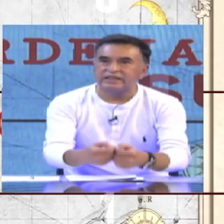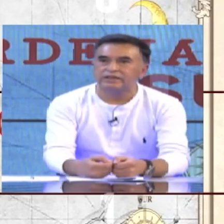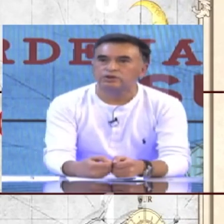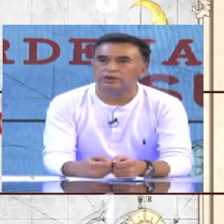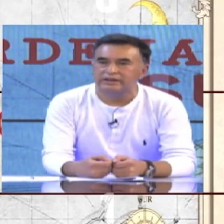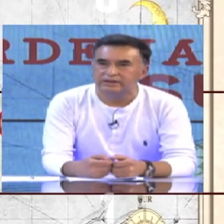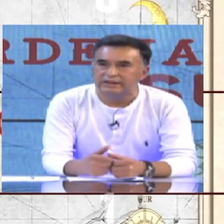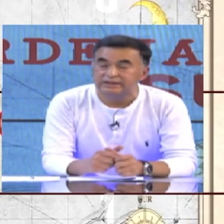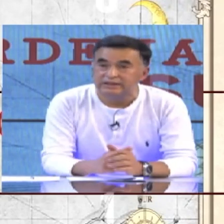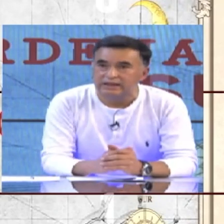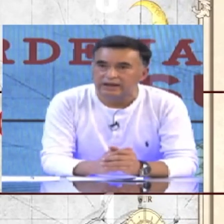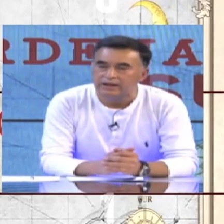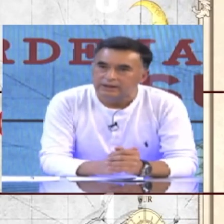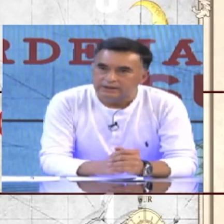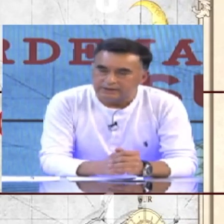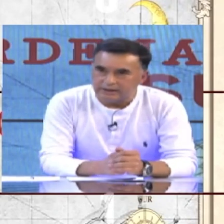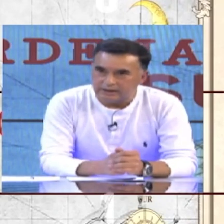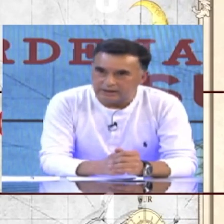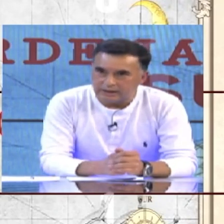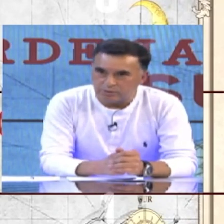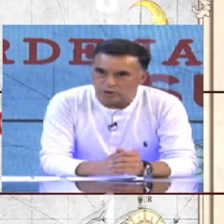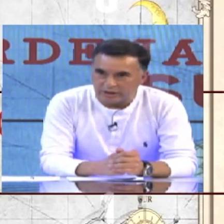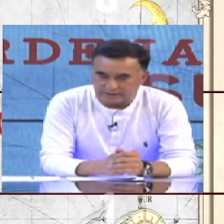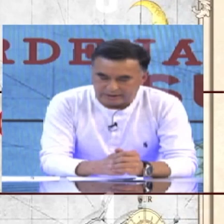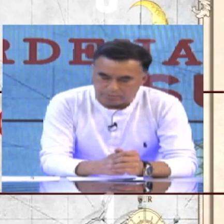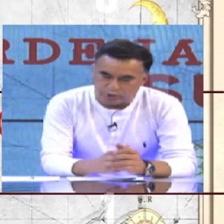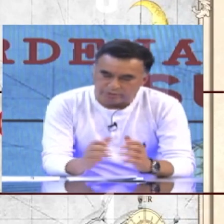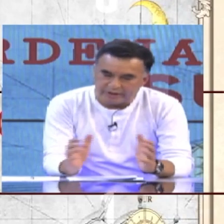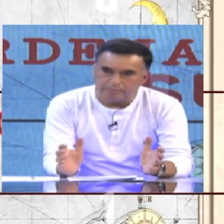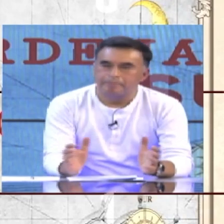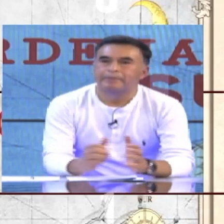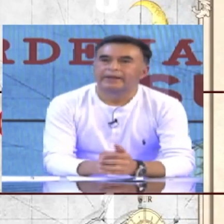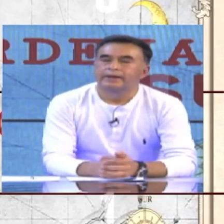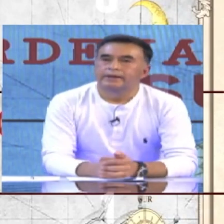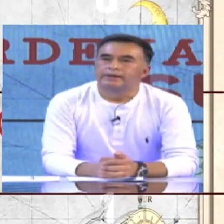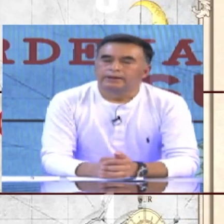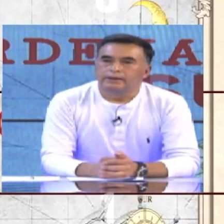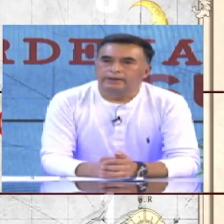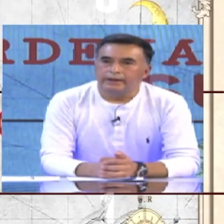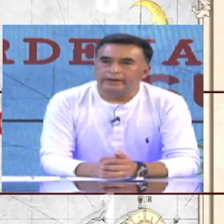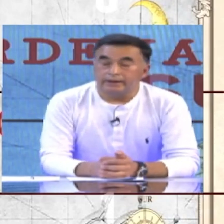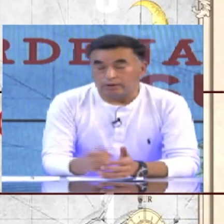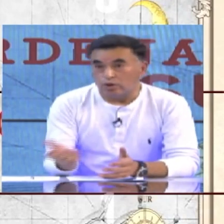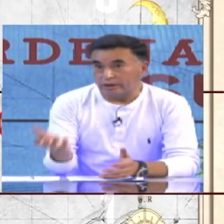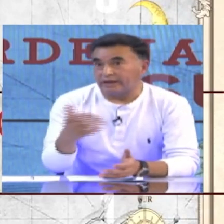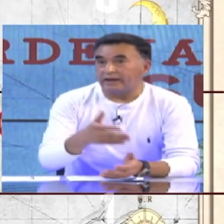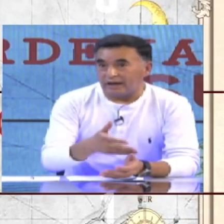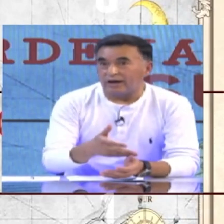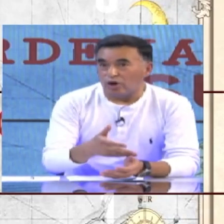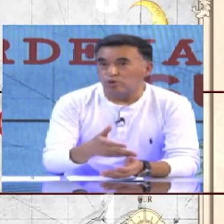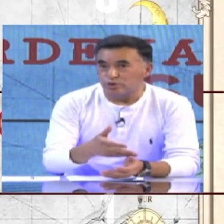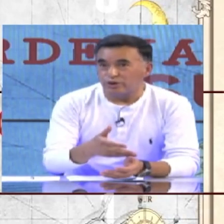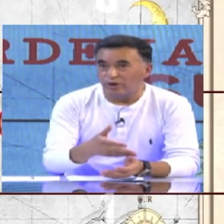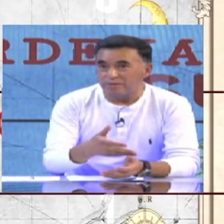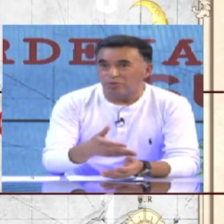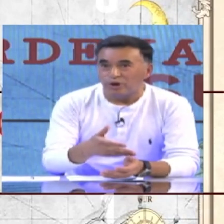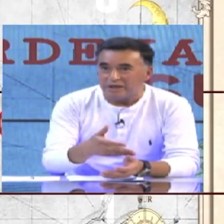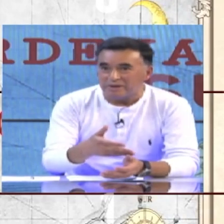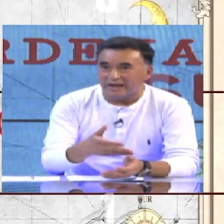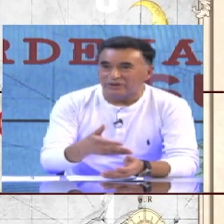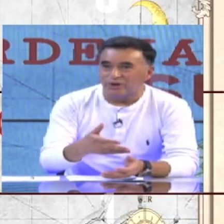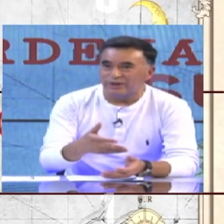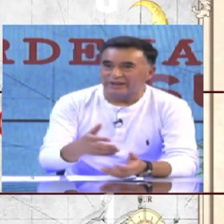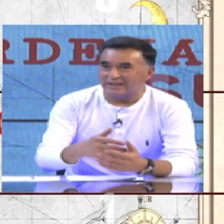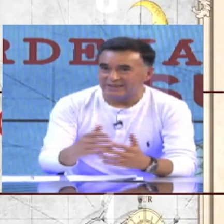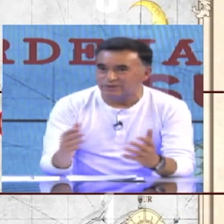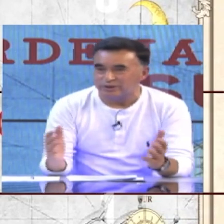decidiendo la intensidad de la violencia. Pues bien, Cosa que ha ocurrido en Bolivia,